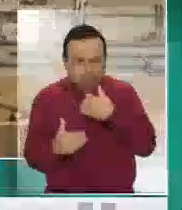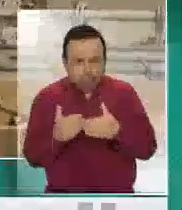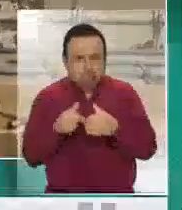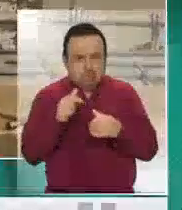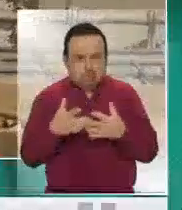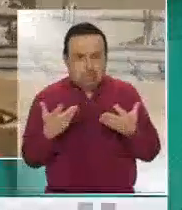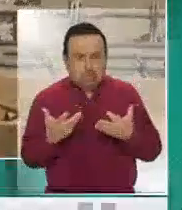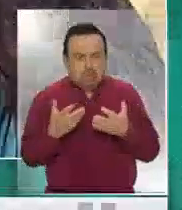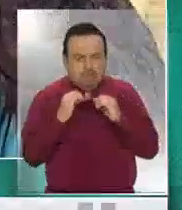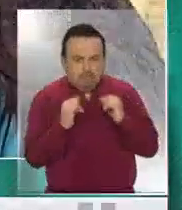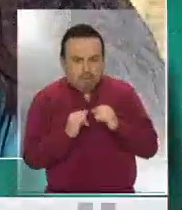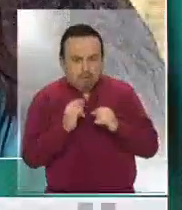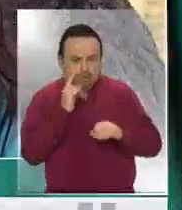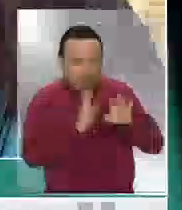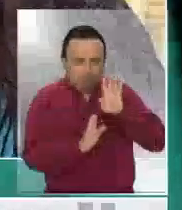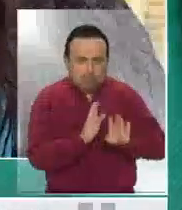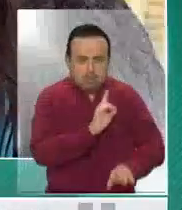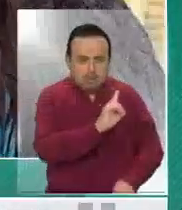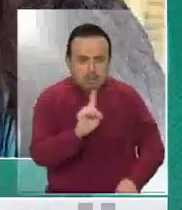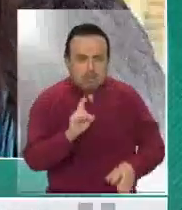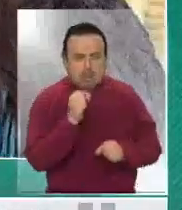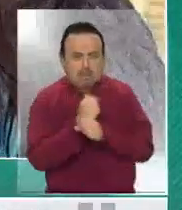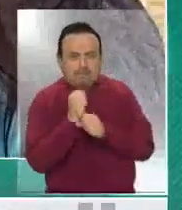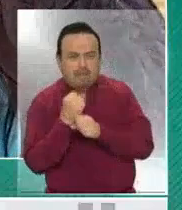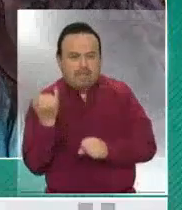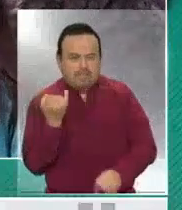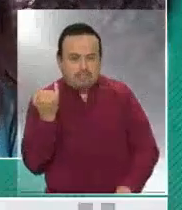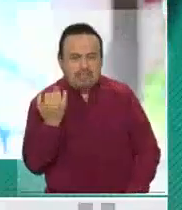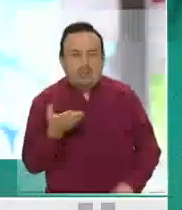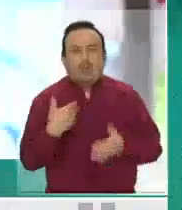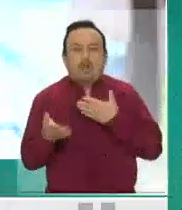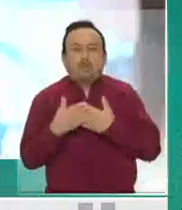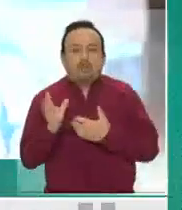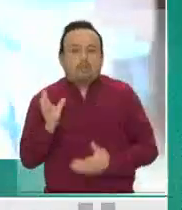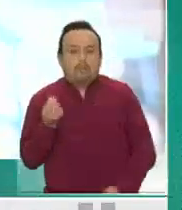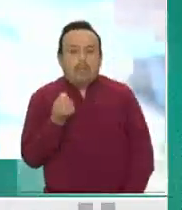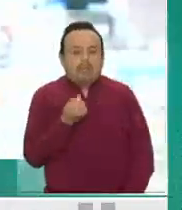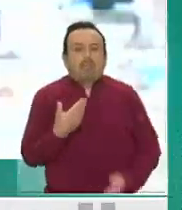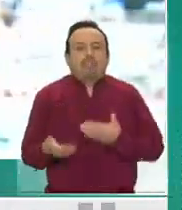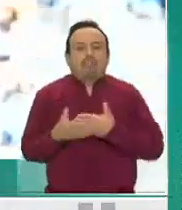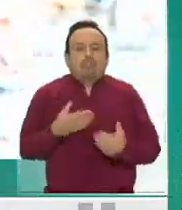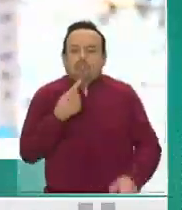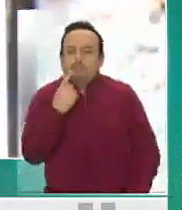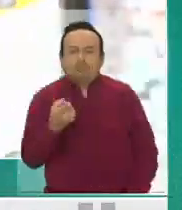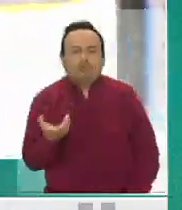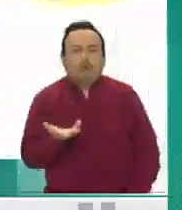este mecanismo de protección, por ejemplo, a los trabajadores independientes? ¿De dónde sale esa plata?